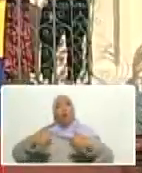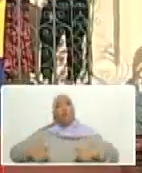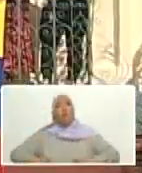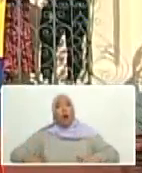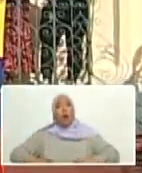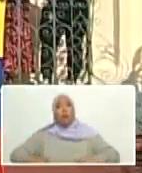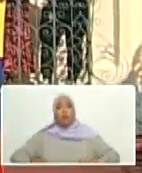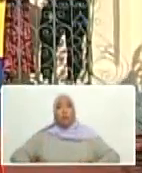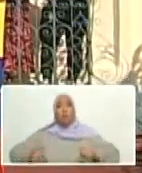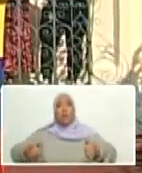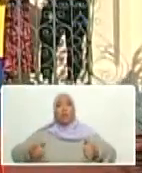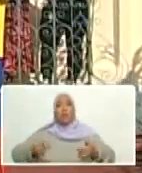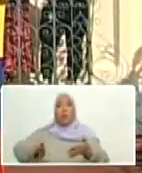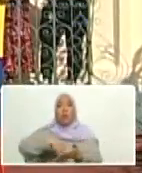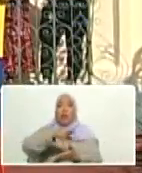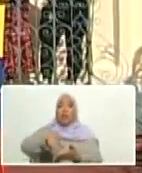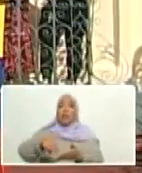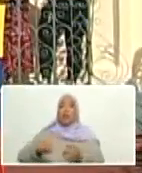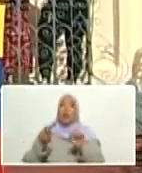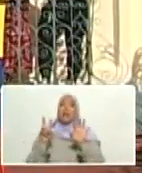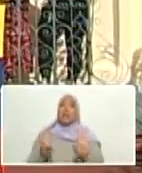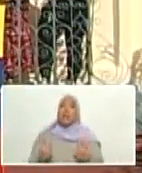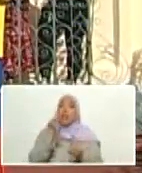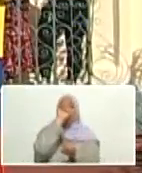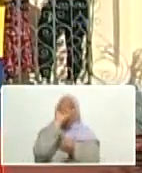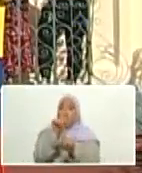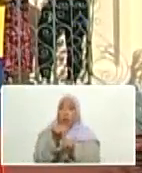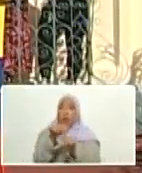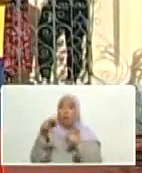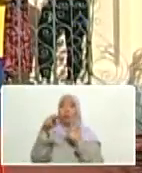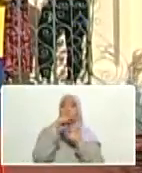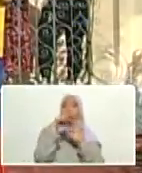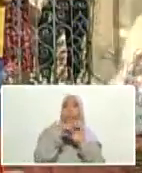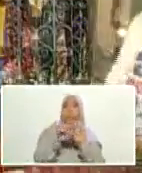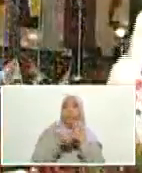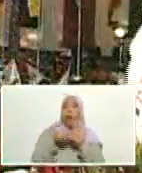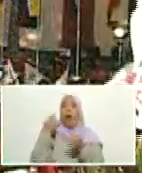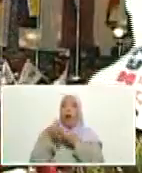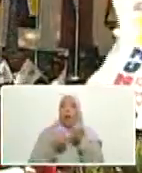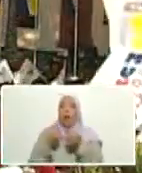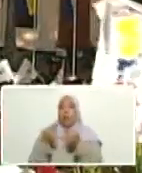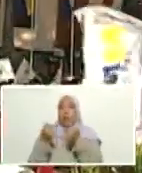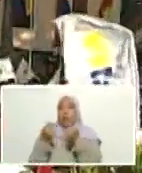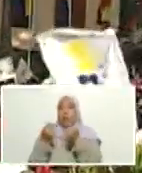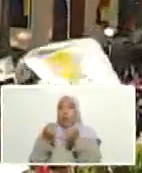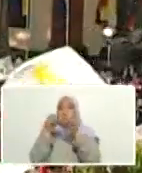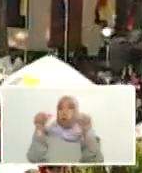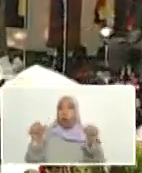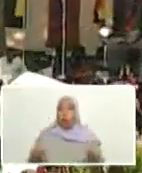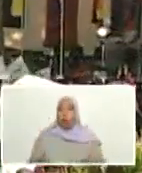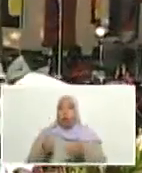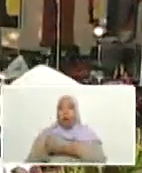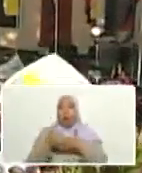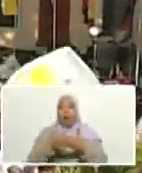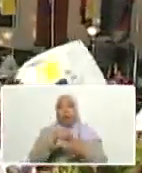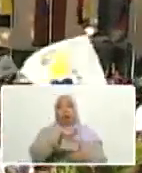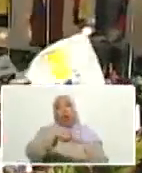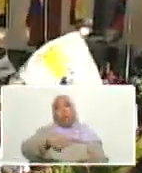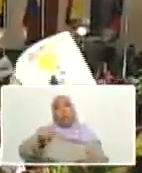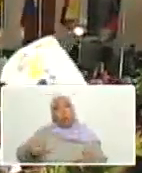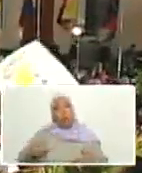renacimiento nacional, con las 7 líneas estratégicas para un nuevo modelo económico creador para expandir la protección social. Ha adelantado